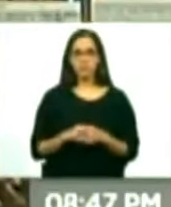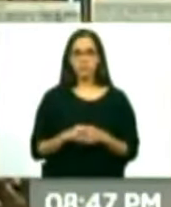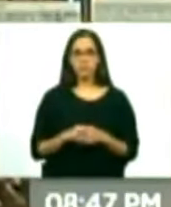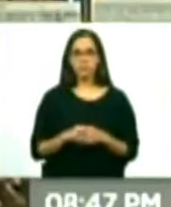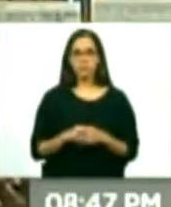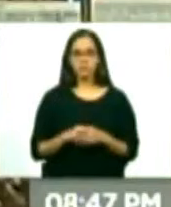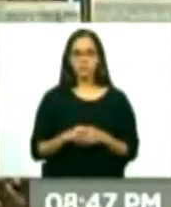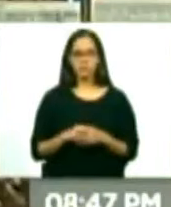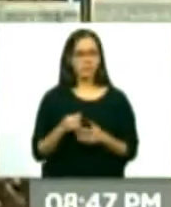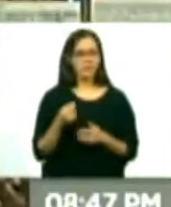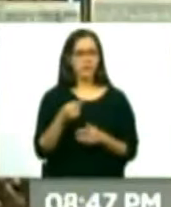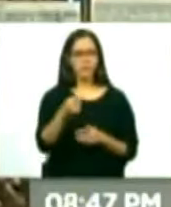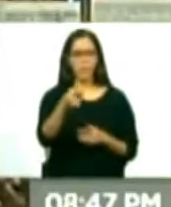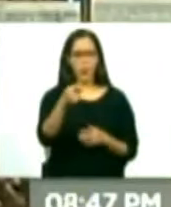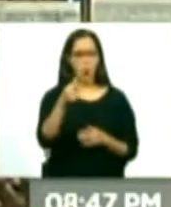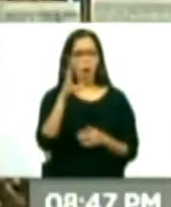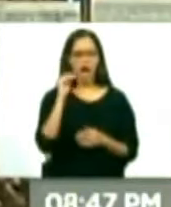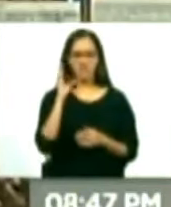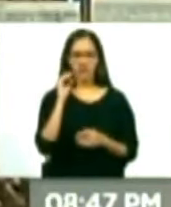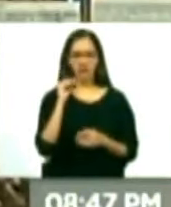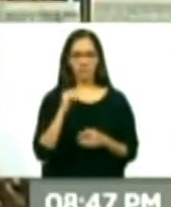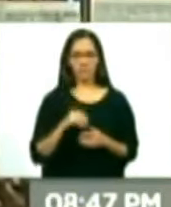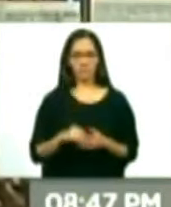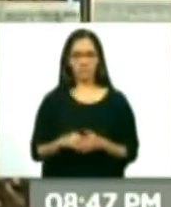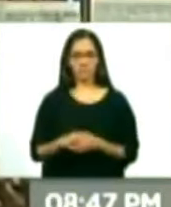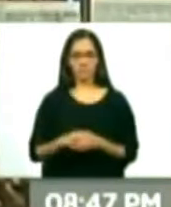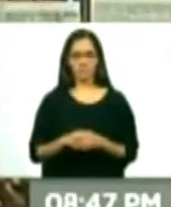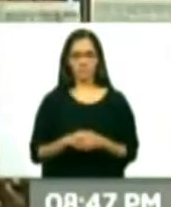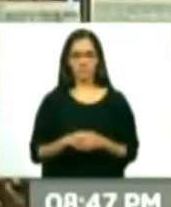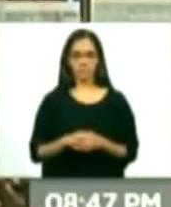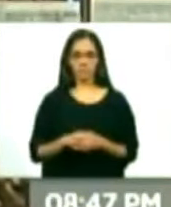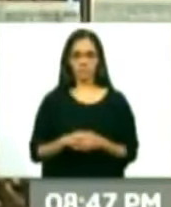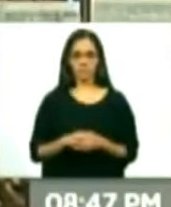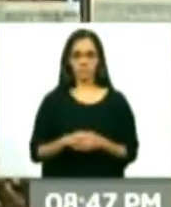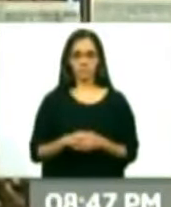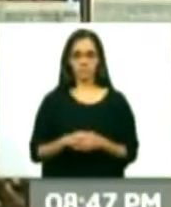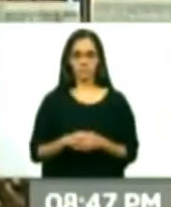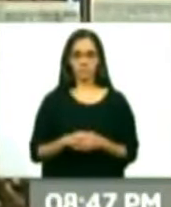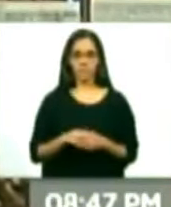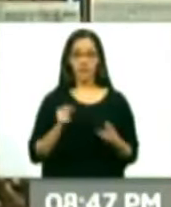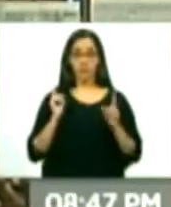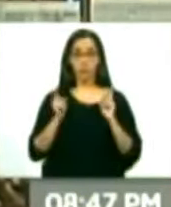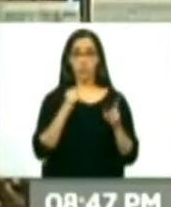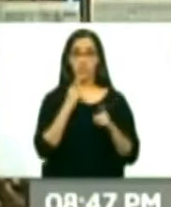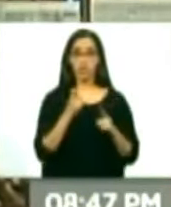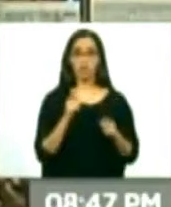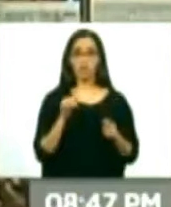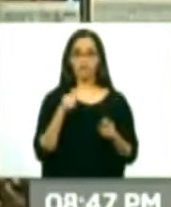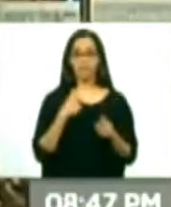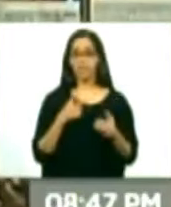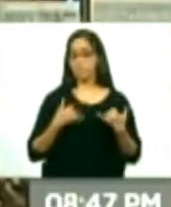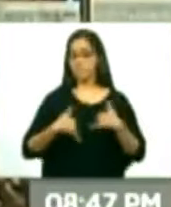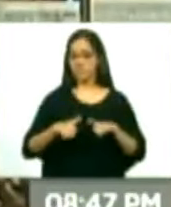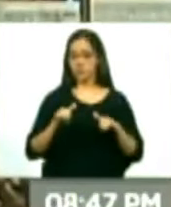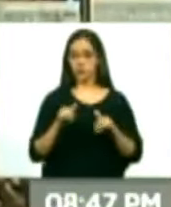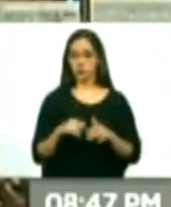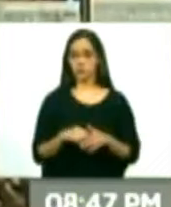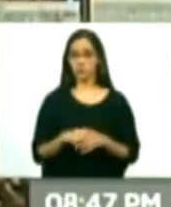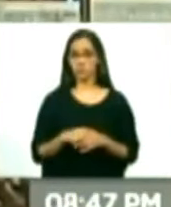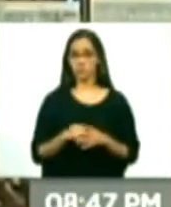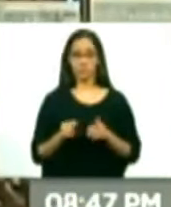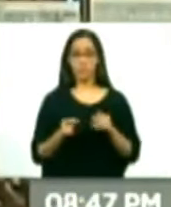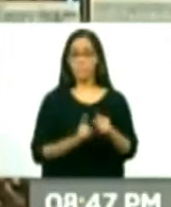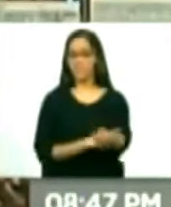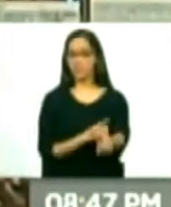casi ni hablaba, ¿verdad? Casi ni hablaba. Y algunos dijeron que ese era José David que había hablado. No, pusieron José David. Después no, fue